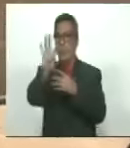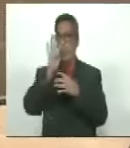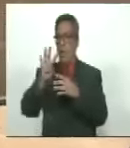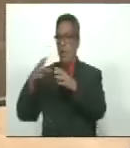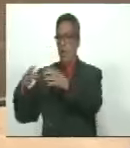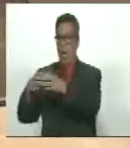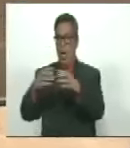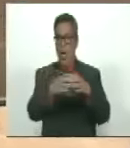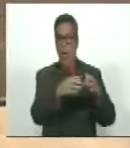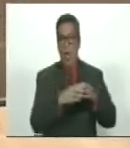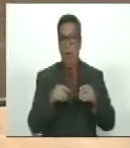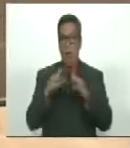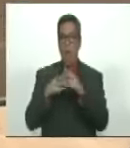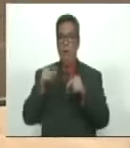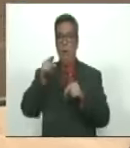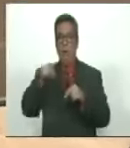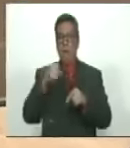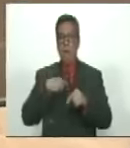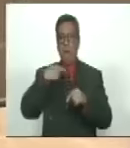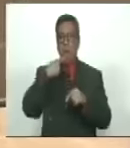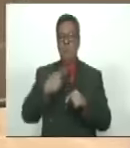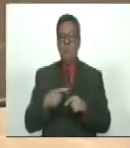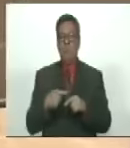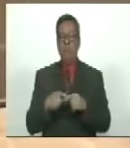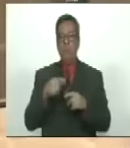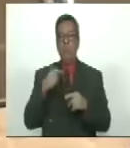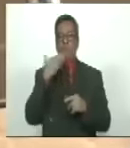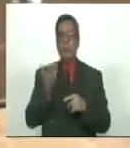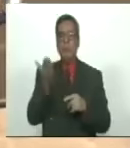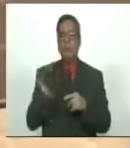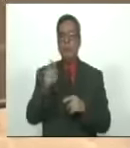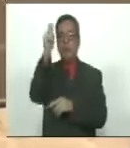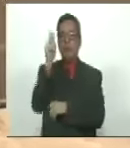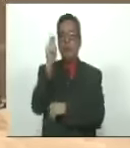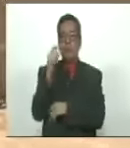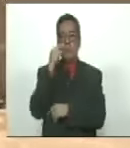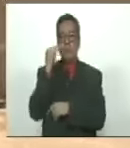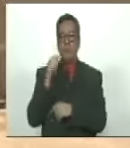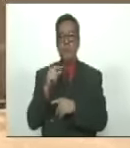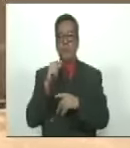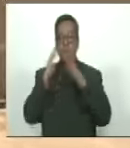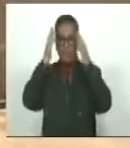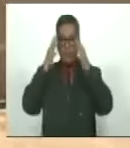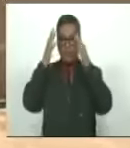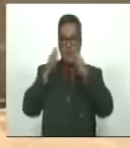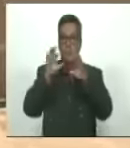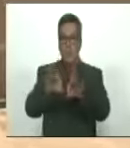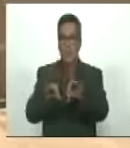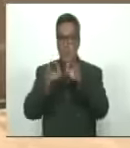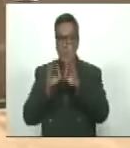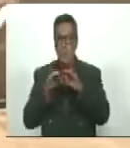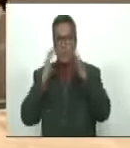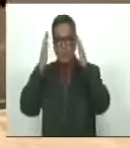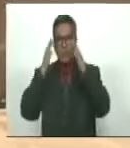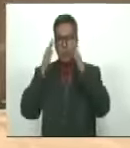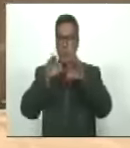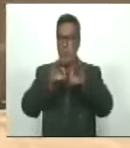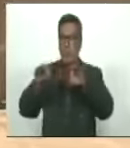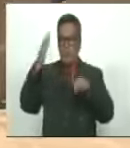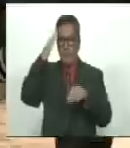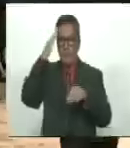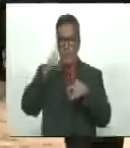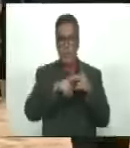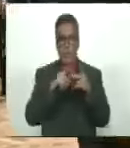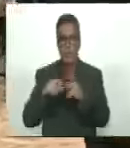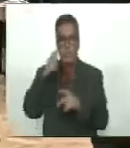todos. Aquí hay un talento humano, no solo diputados, asesores especiales, especialistas,